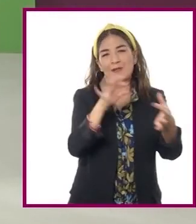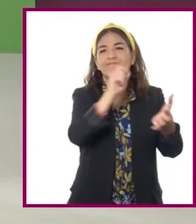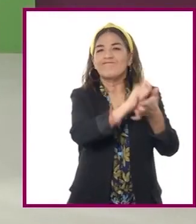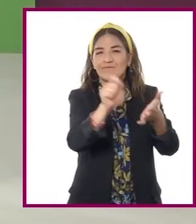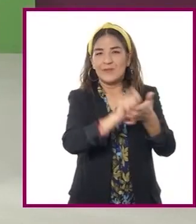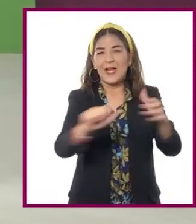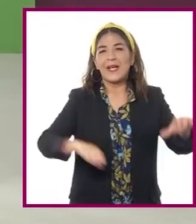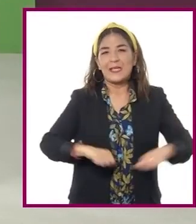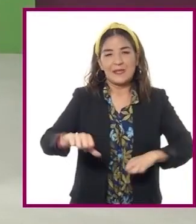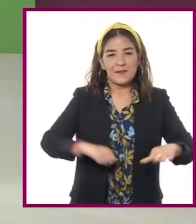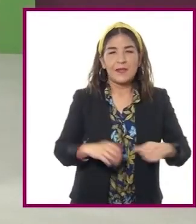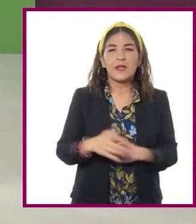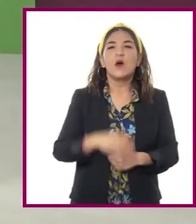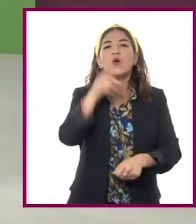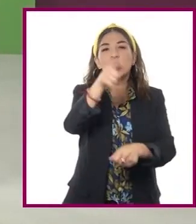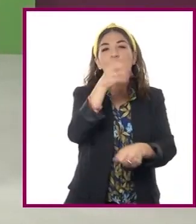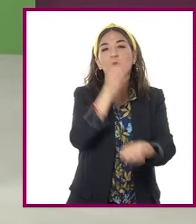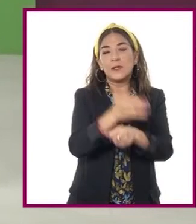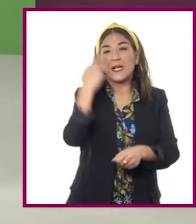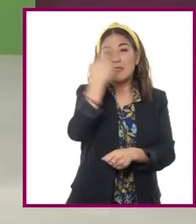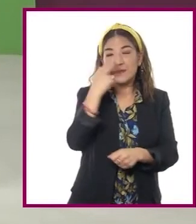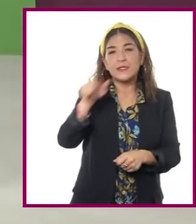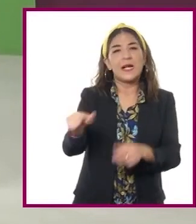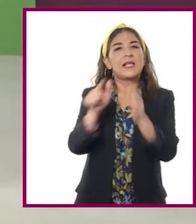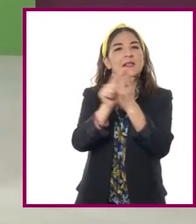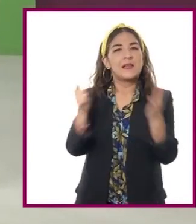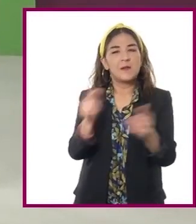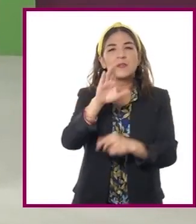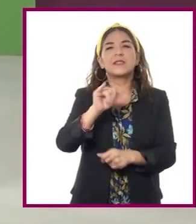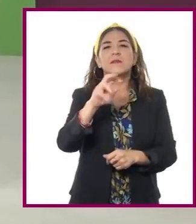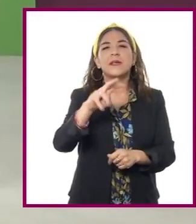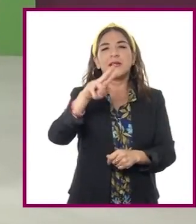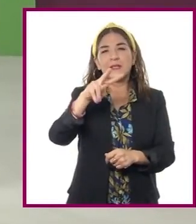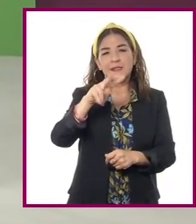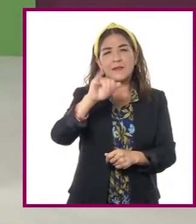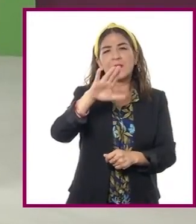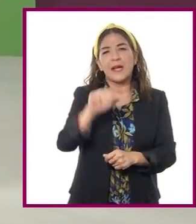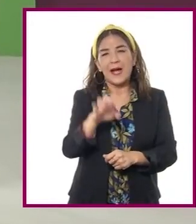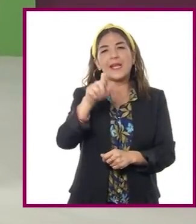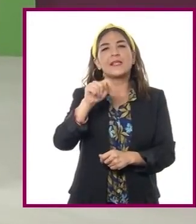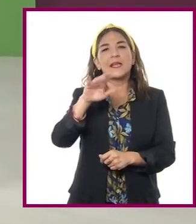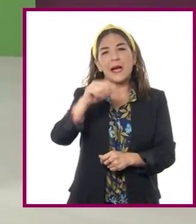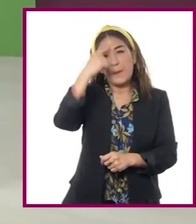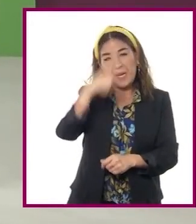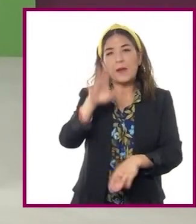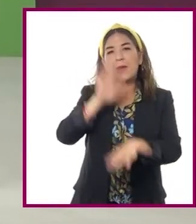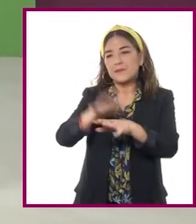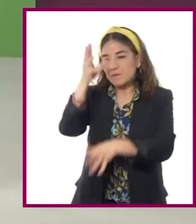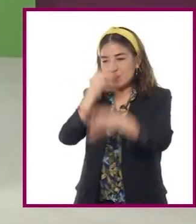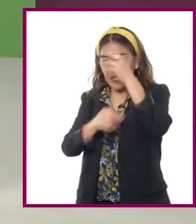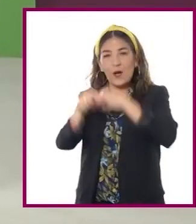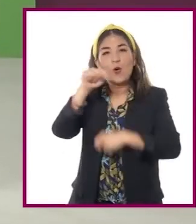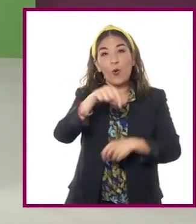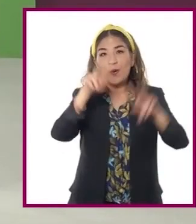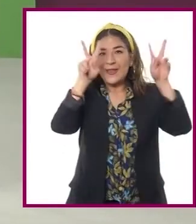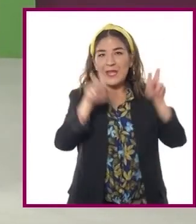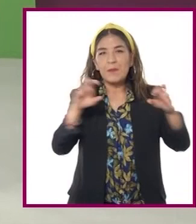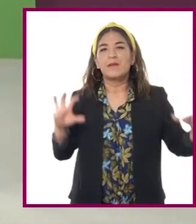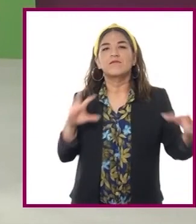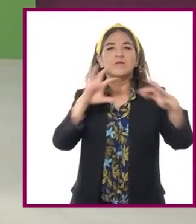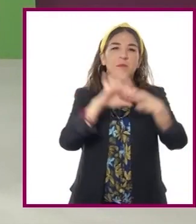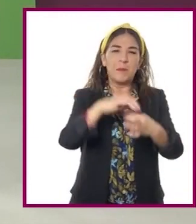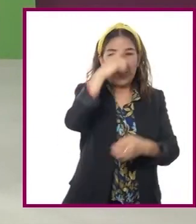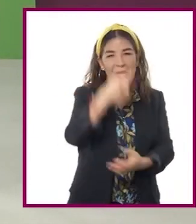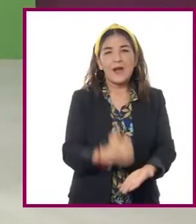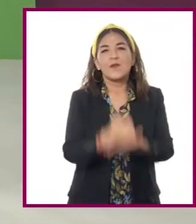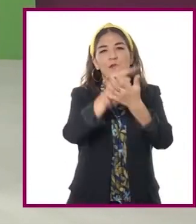Les invito a que consulten su libro de texto para informarse más del tema y retomar los aprendizajes que